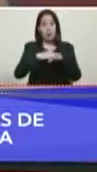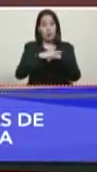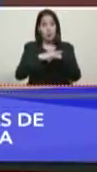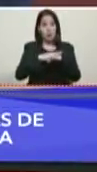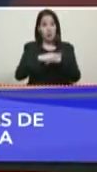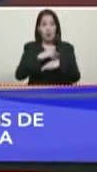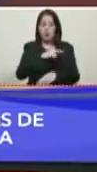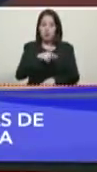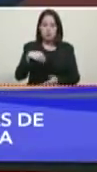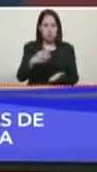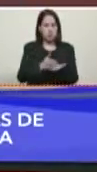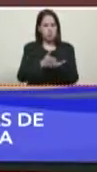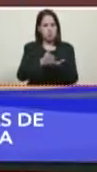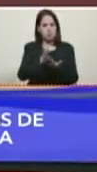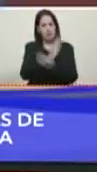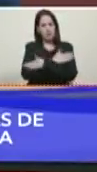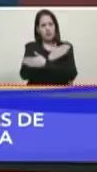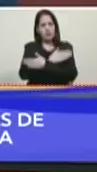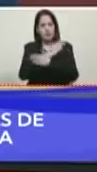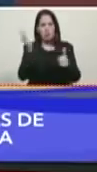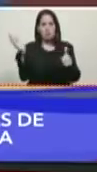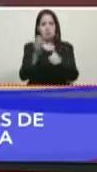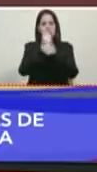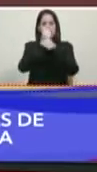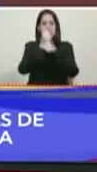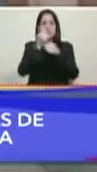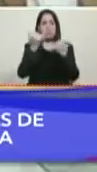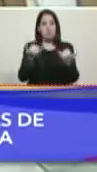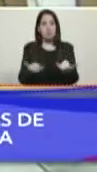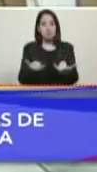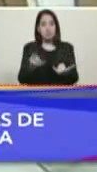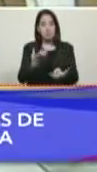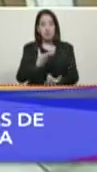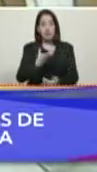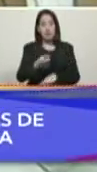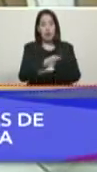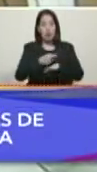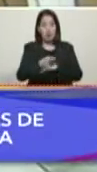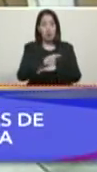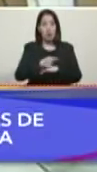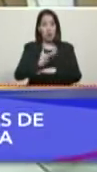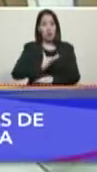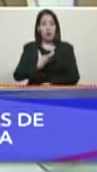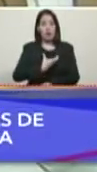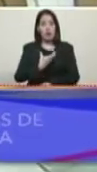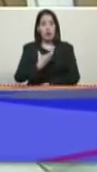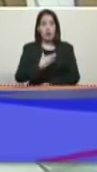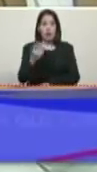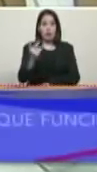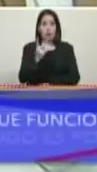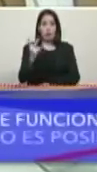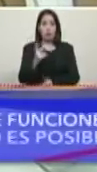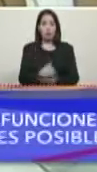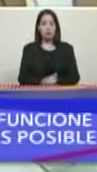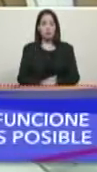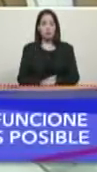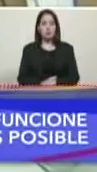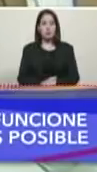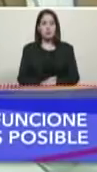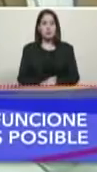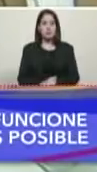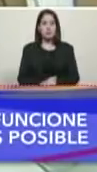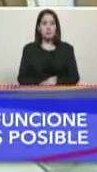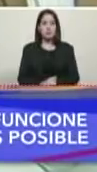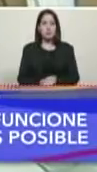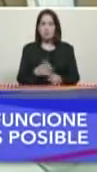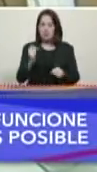felicitaciones por ese gran logro de la gobernadora del alcalde carmen meléndez ruiz jódar reyes a